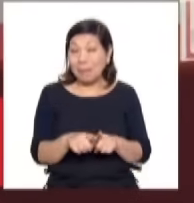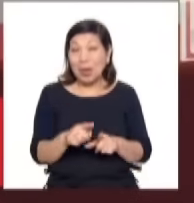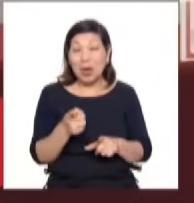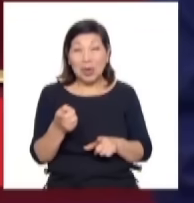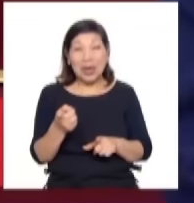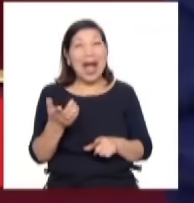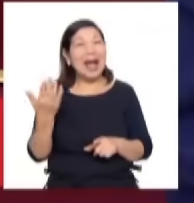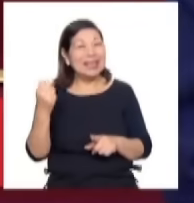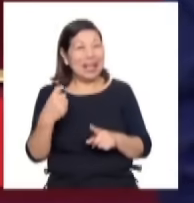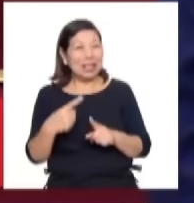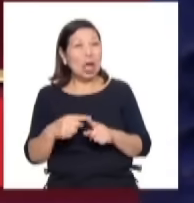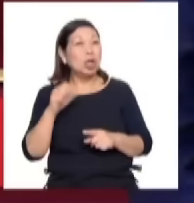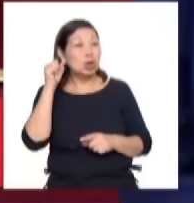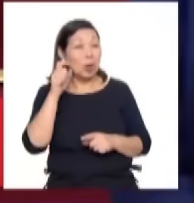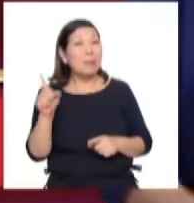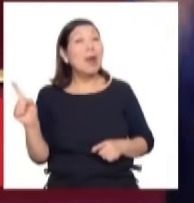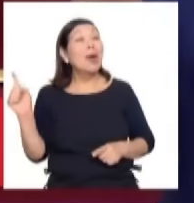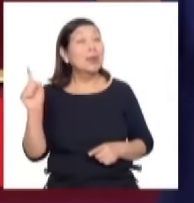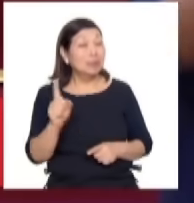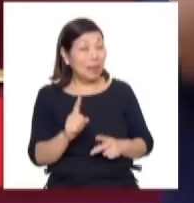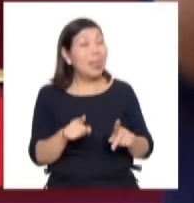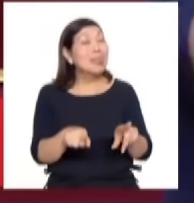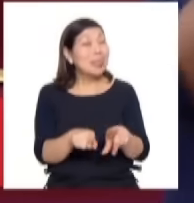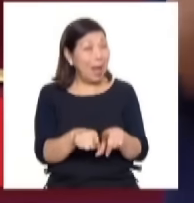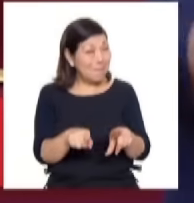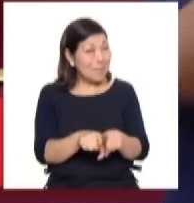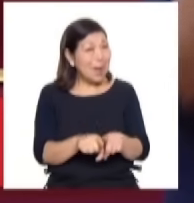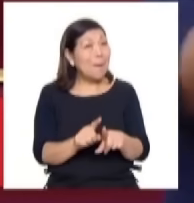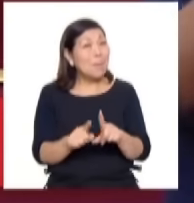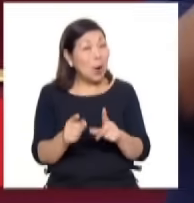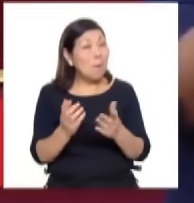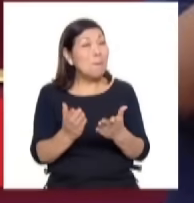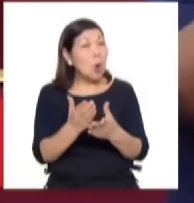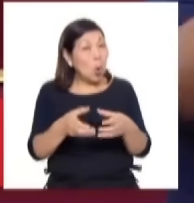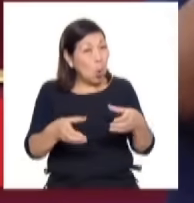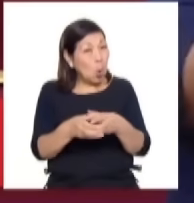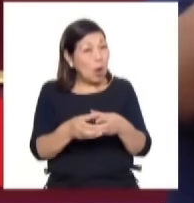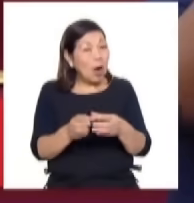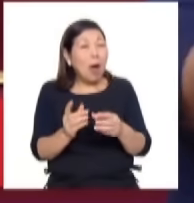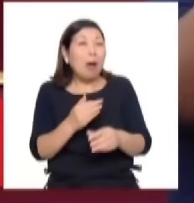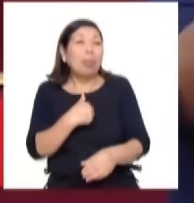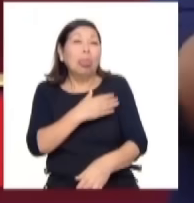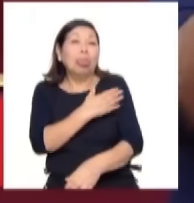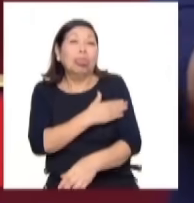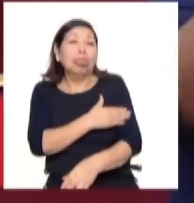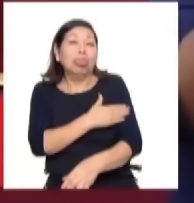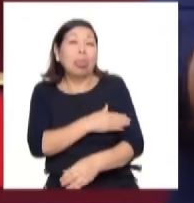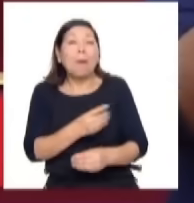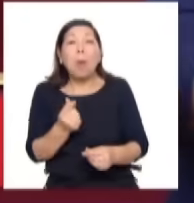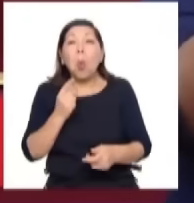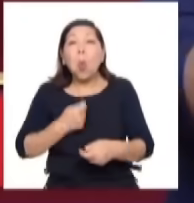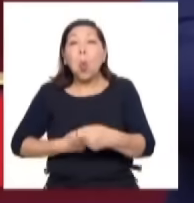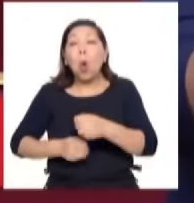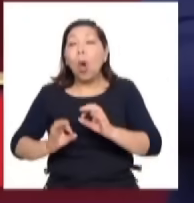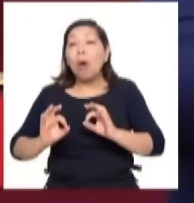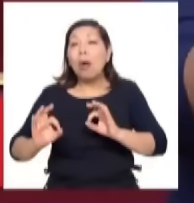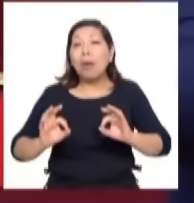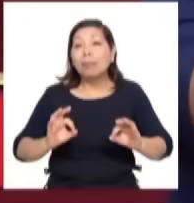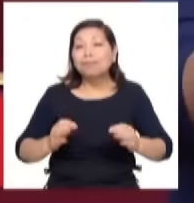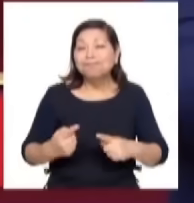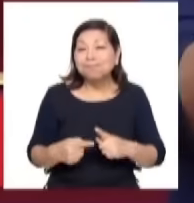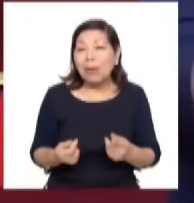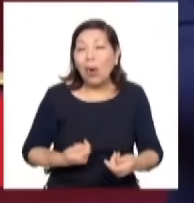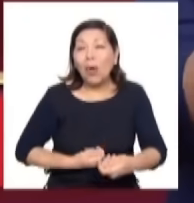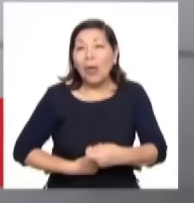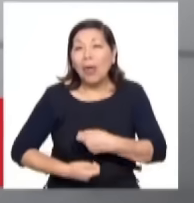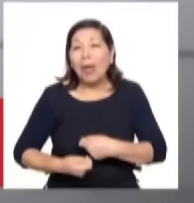sobrino de Pedro Castillo, es otro de los involucrados en la presunta comisión del delito de colusión agravada en organización criminal